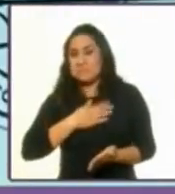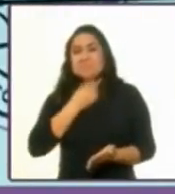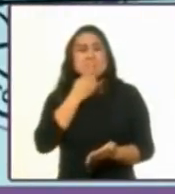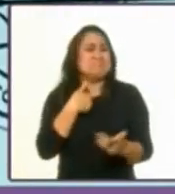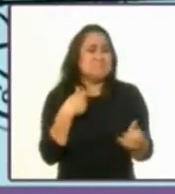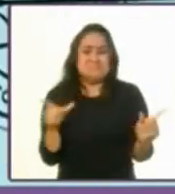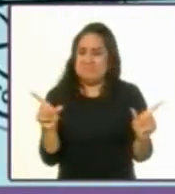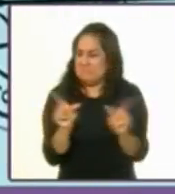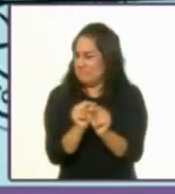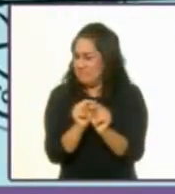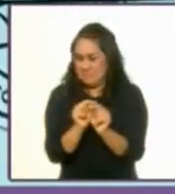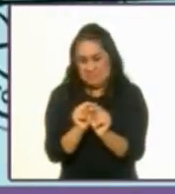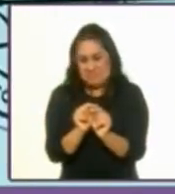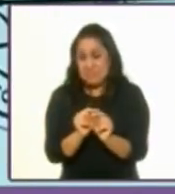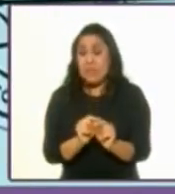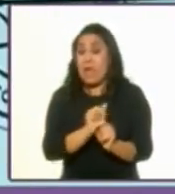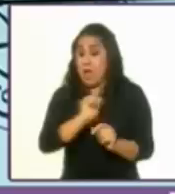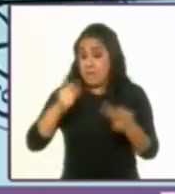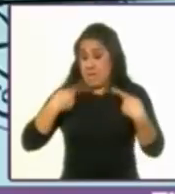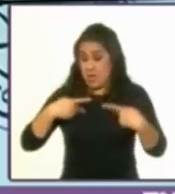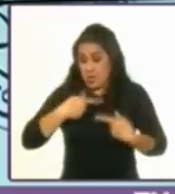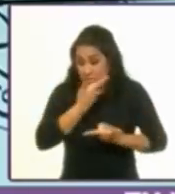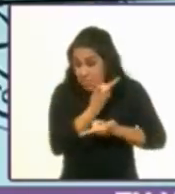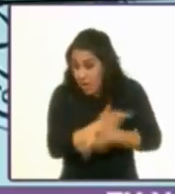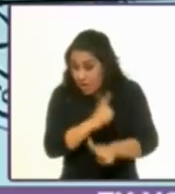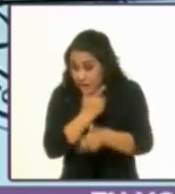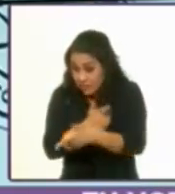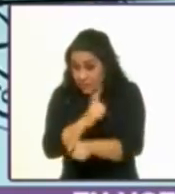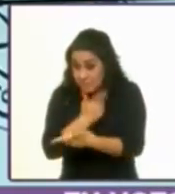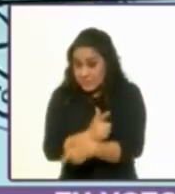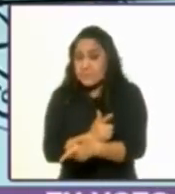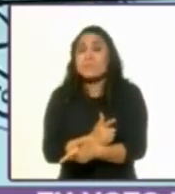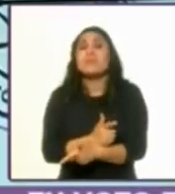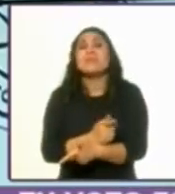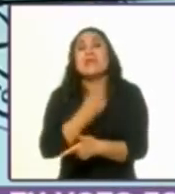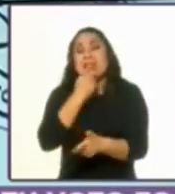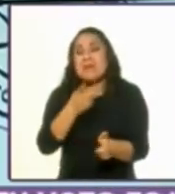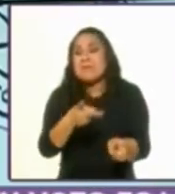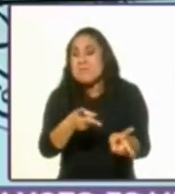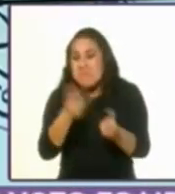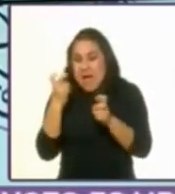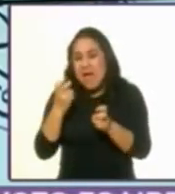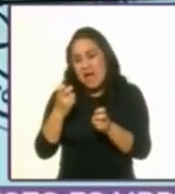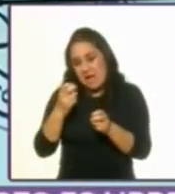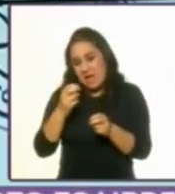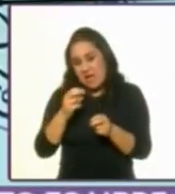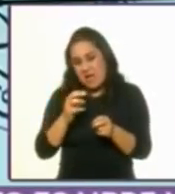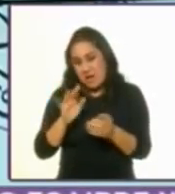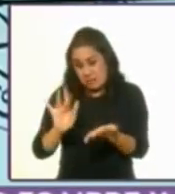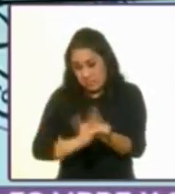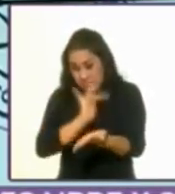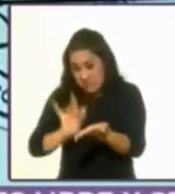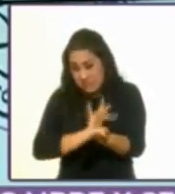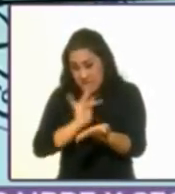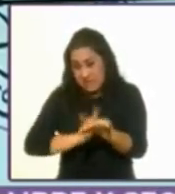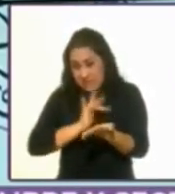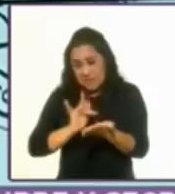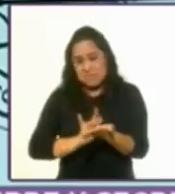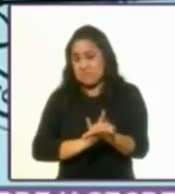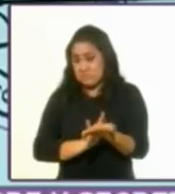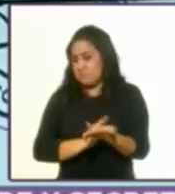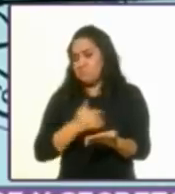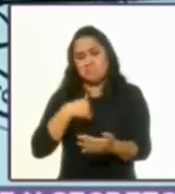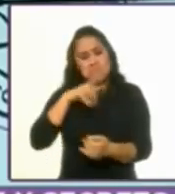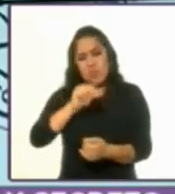con crédito a los taxistas esto de que los quieren robar con las tablets no lo voy a permitir fuera